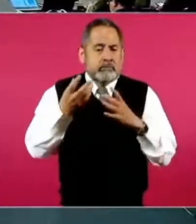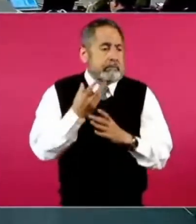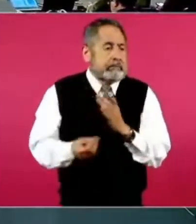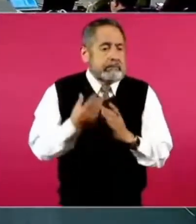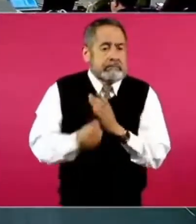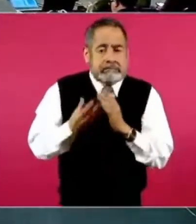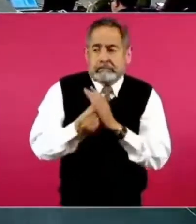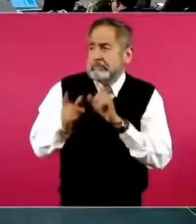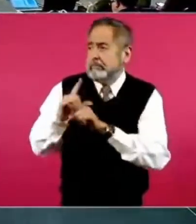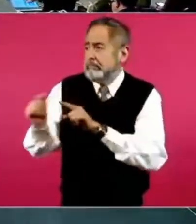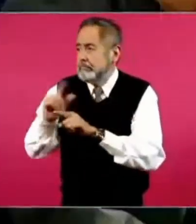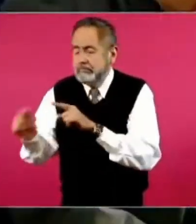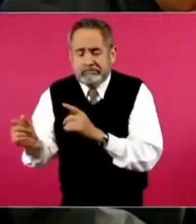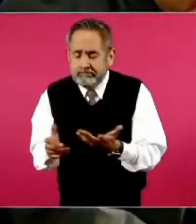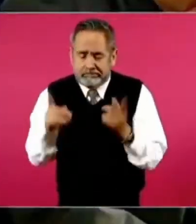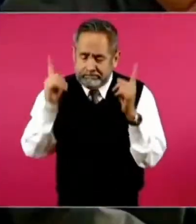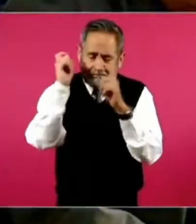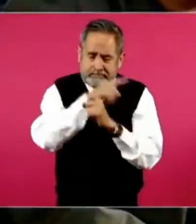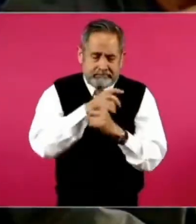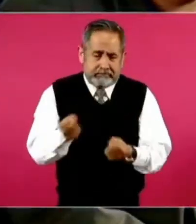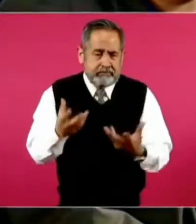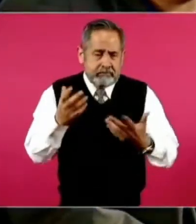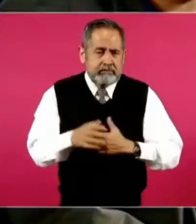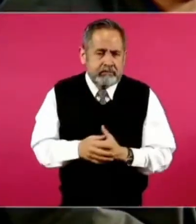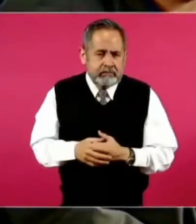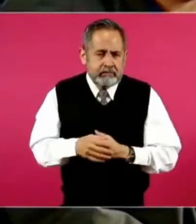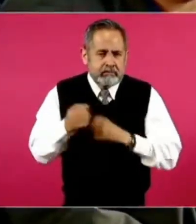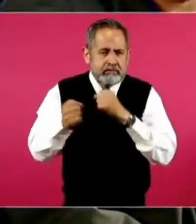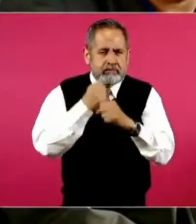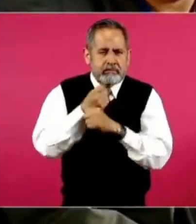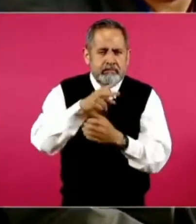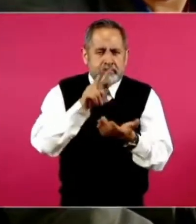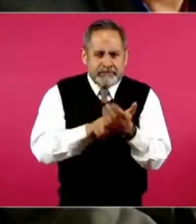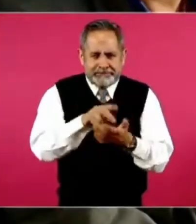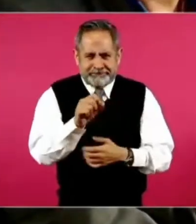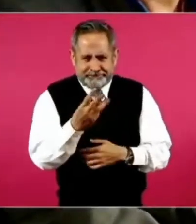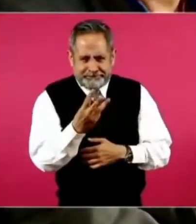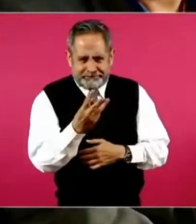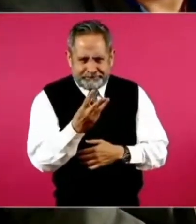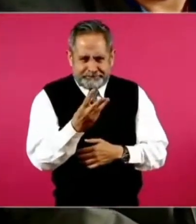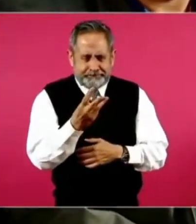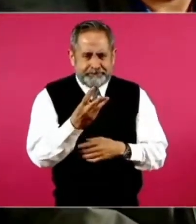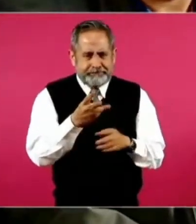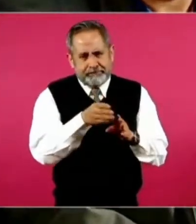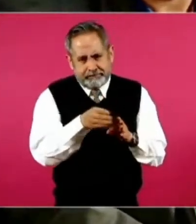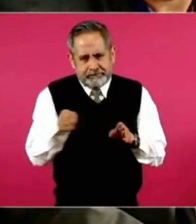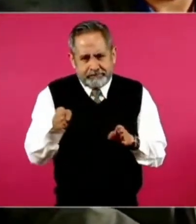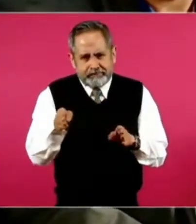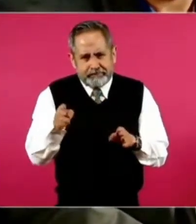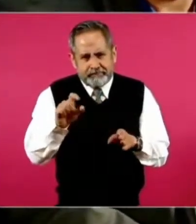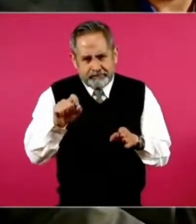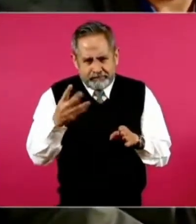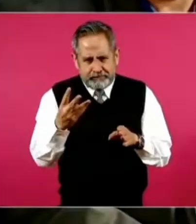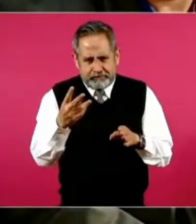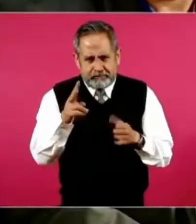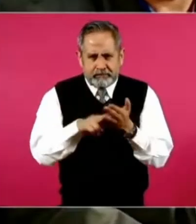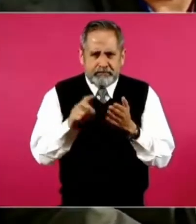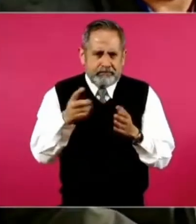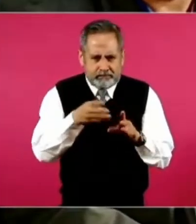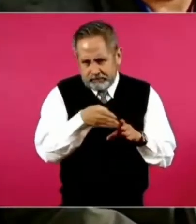desplazados. Entre el año 2023 y lo que va de